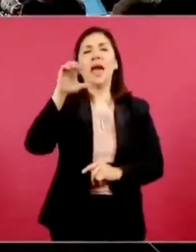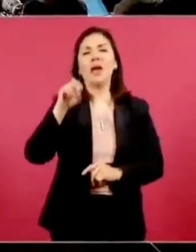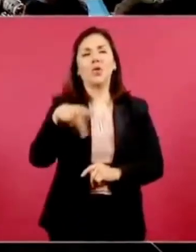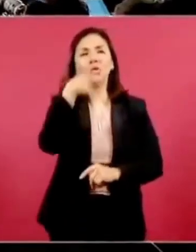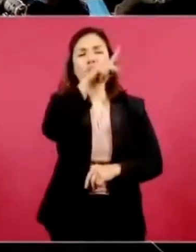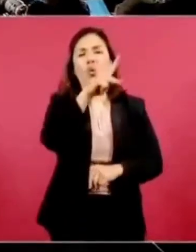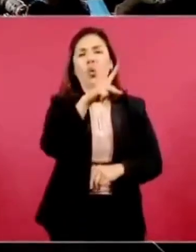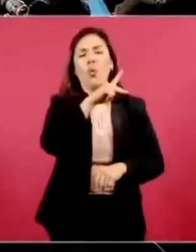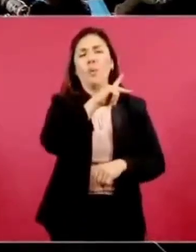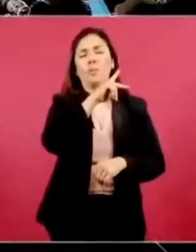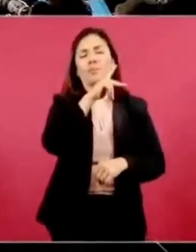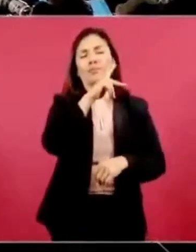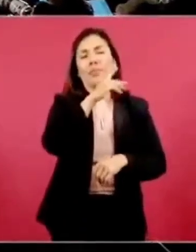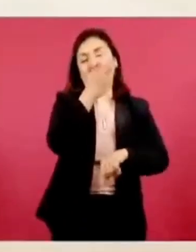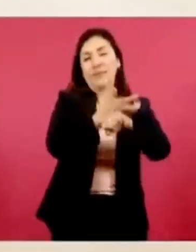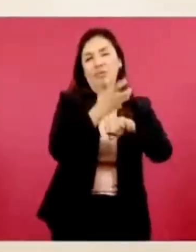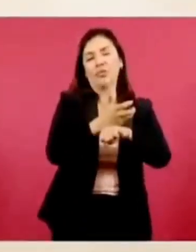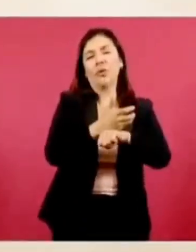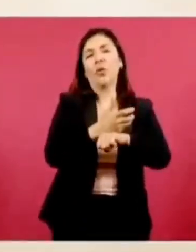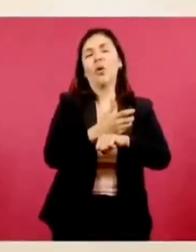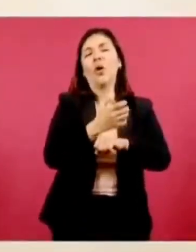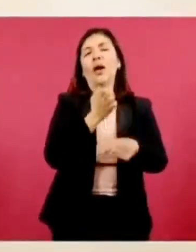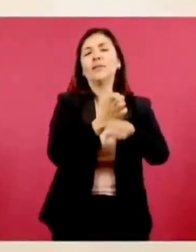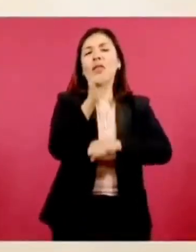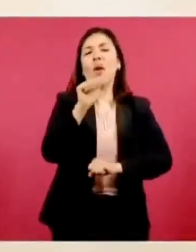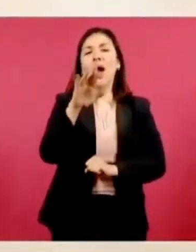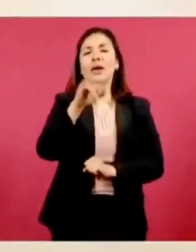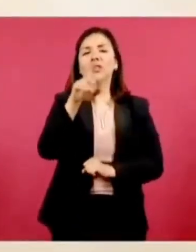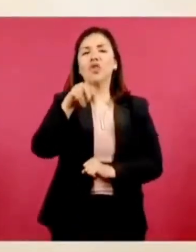fallecido, que tenía